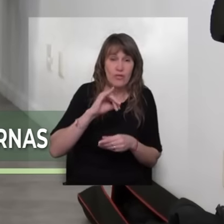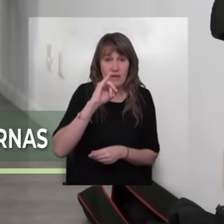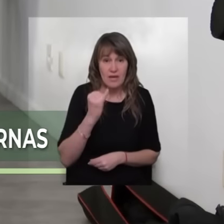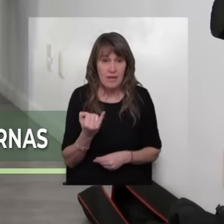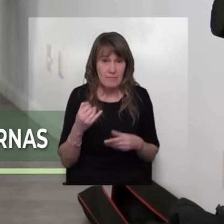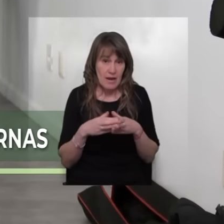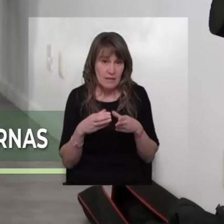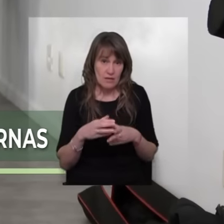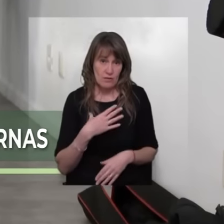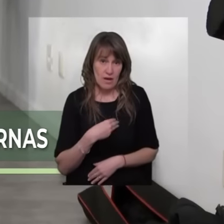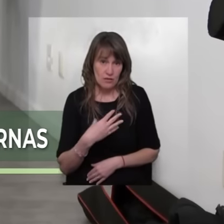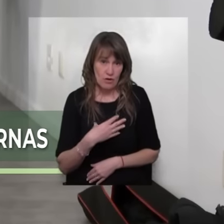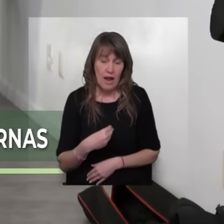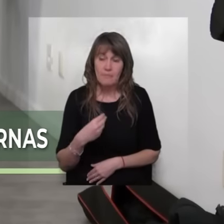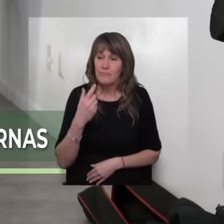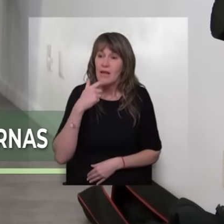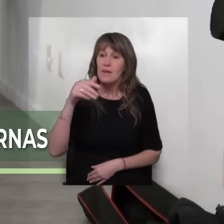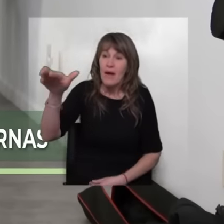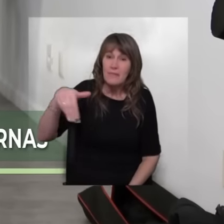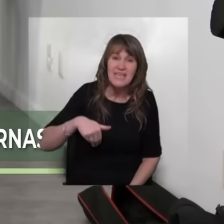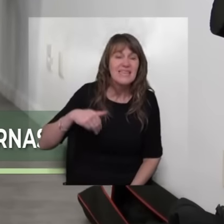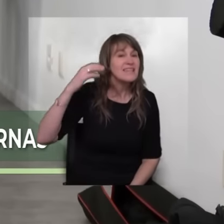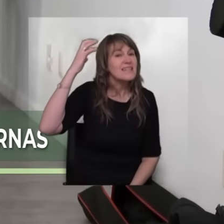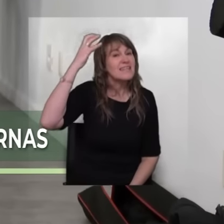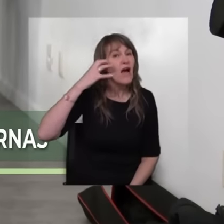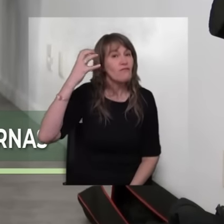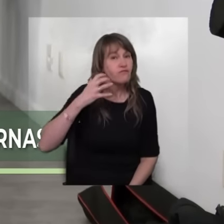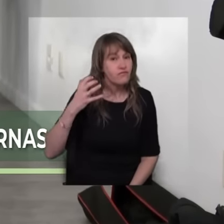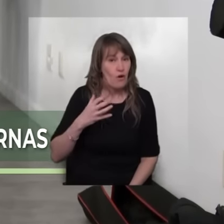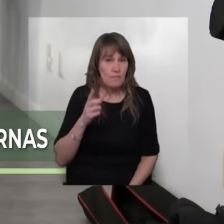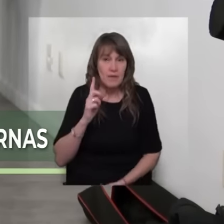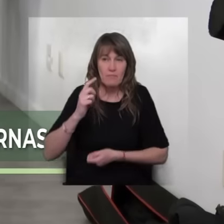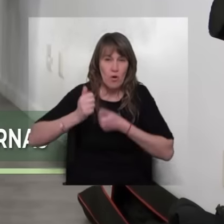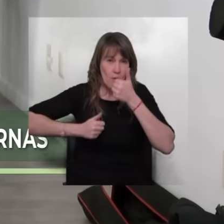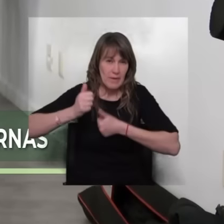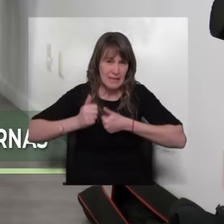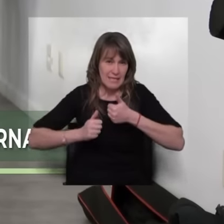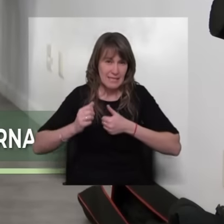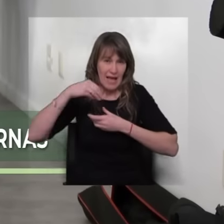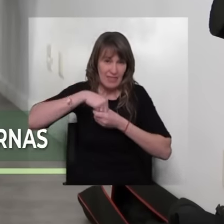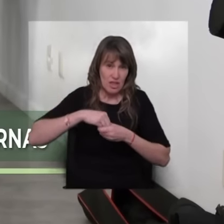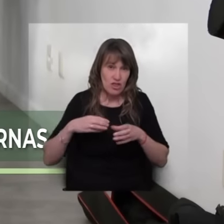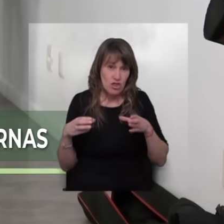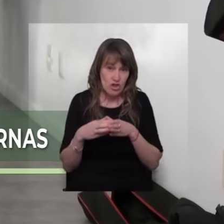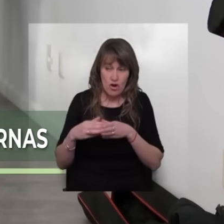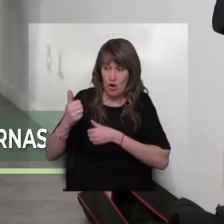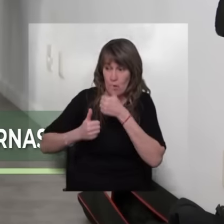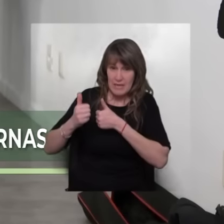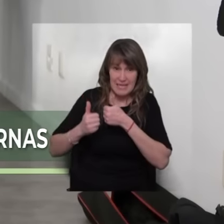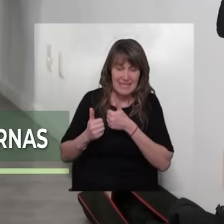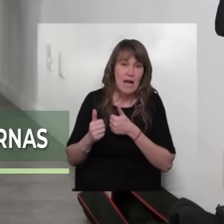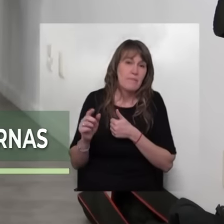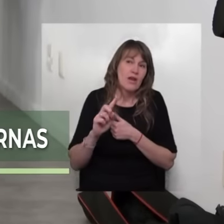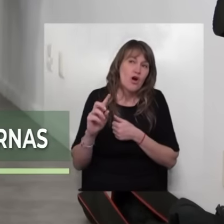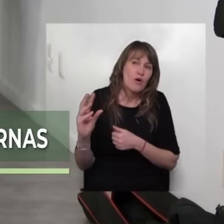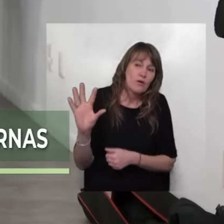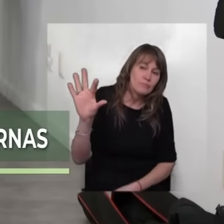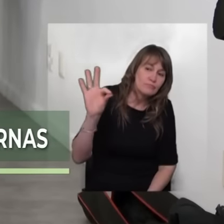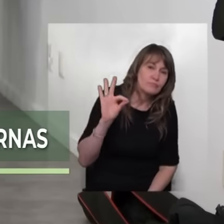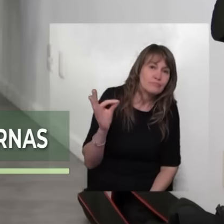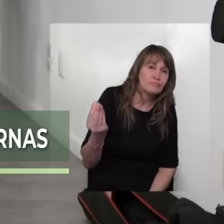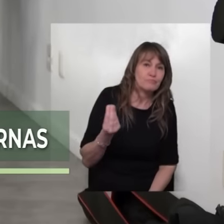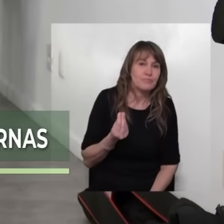minutos va a estar recibiendo a Laura rafo quien compitió en la interna nacionalista con él y que no quedó seleccionada